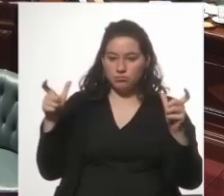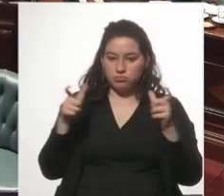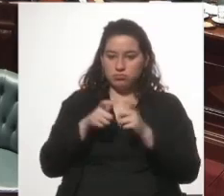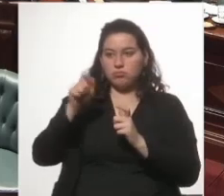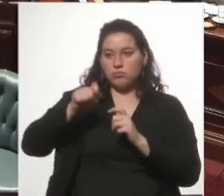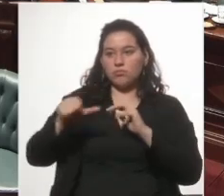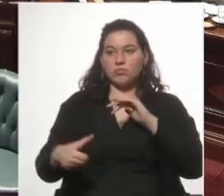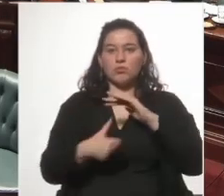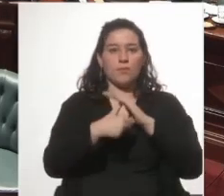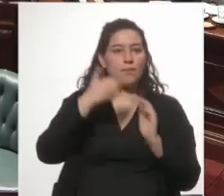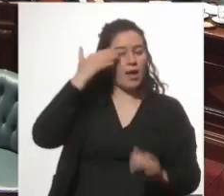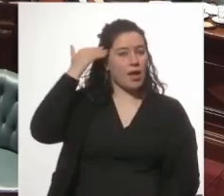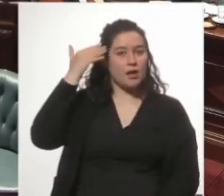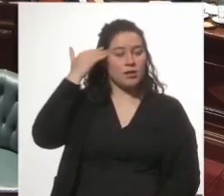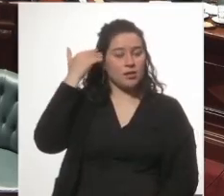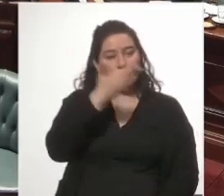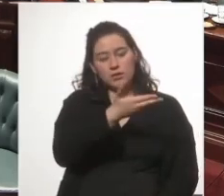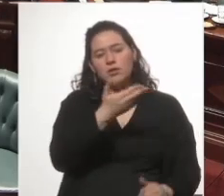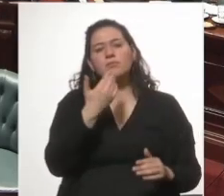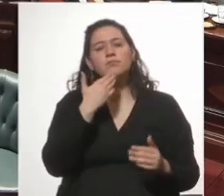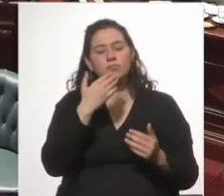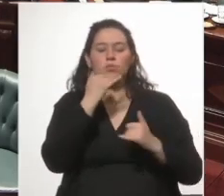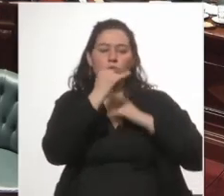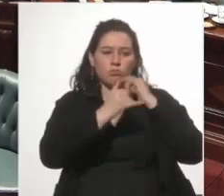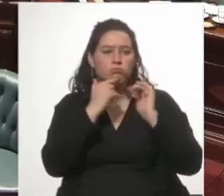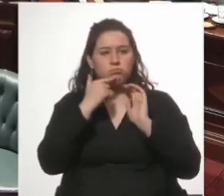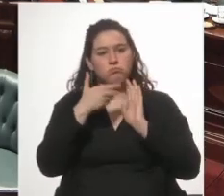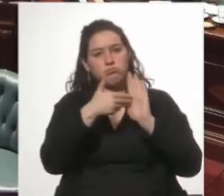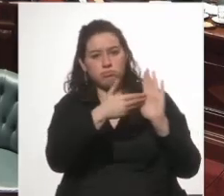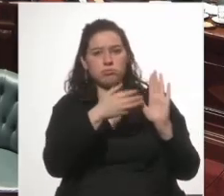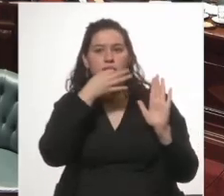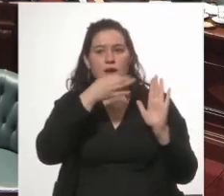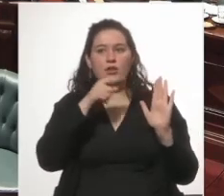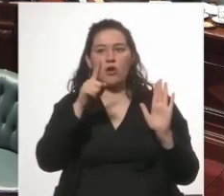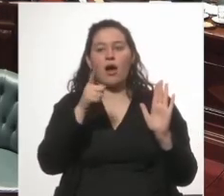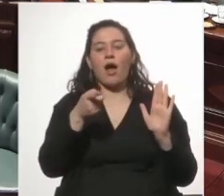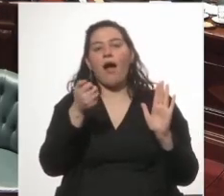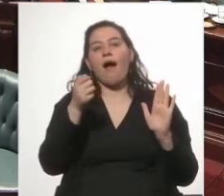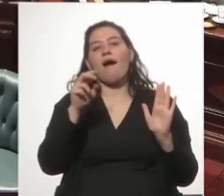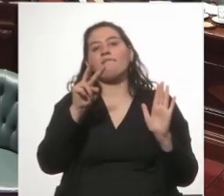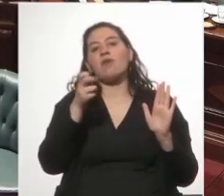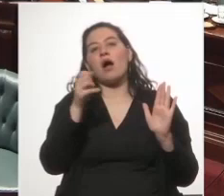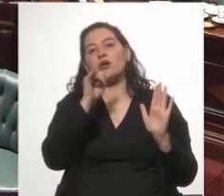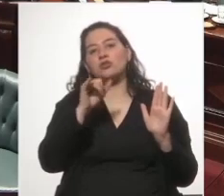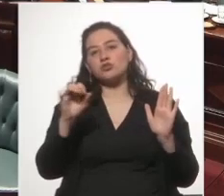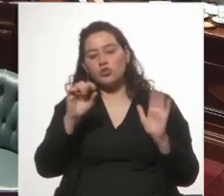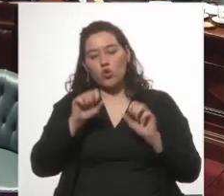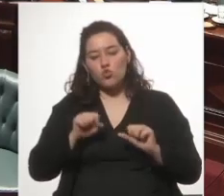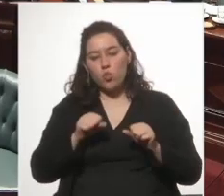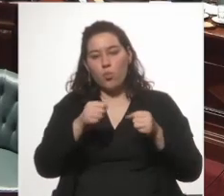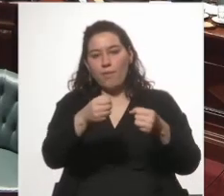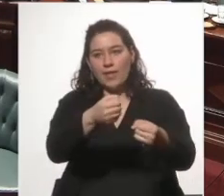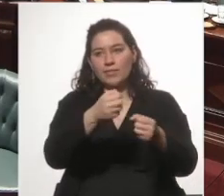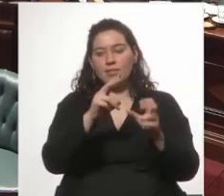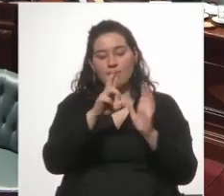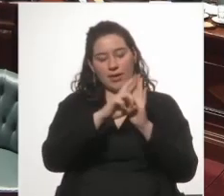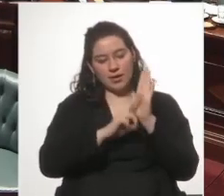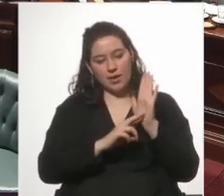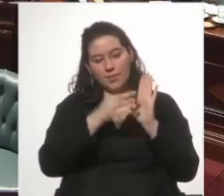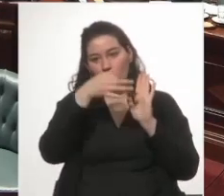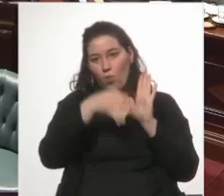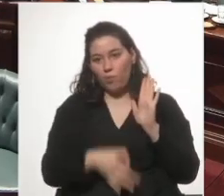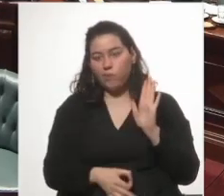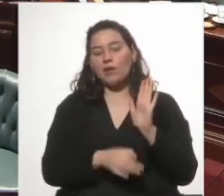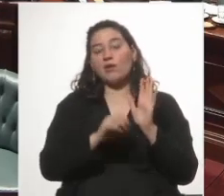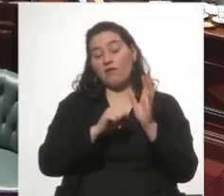superior Guido Manini y lo ponen en conocimiento de las declaraciones de Gavazo y se procede a suspender las actuaciones en cumplimiento del reglamento vigente.